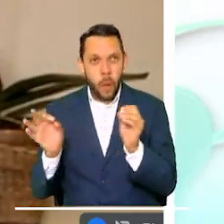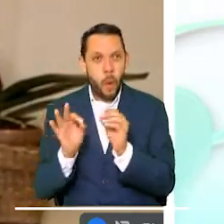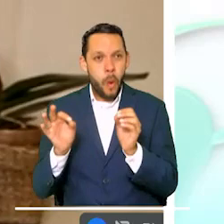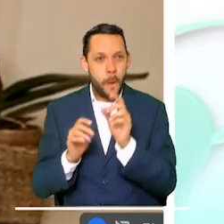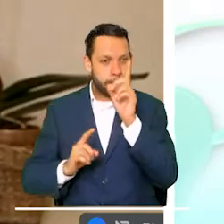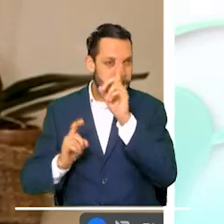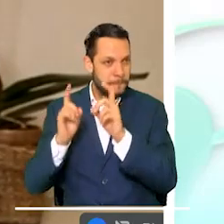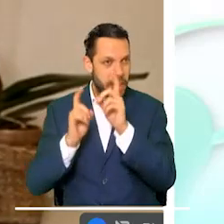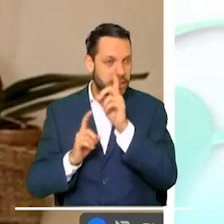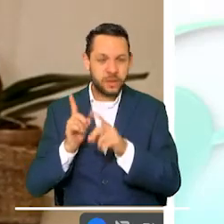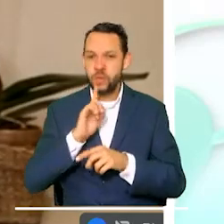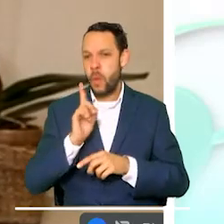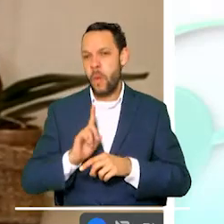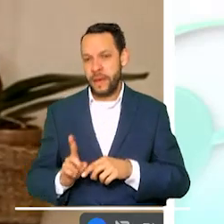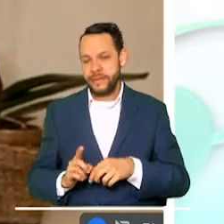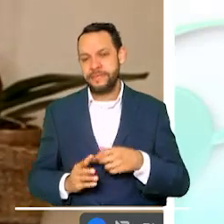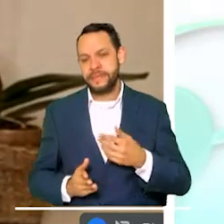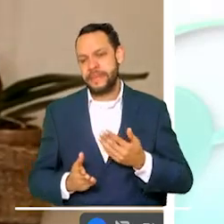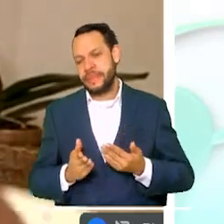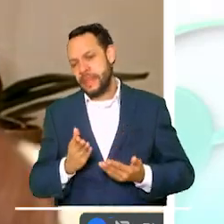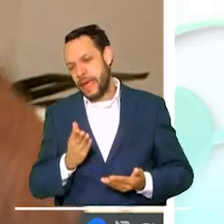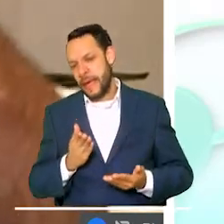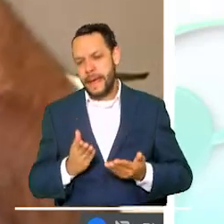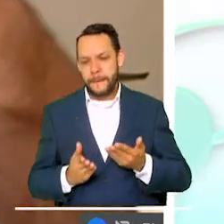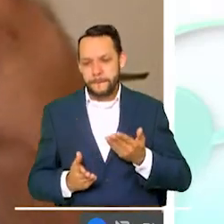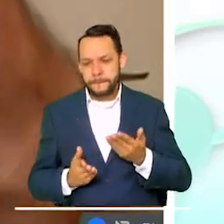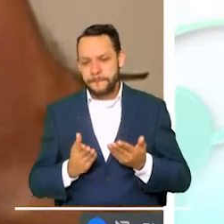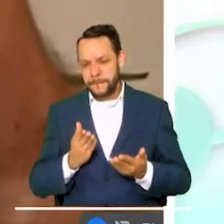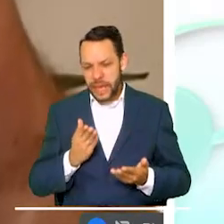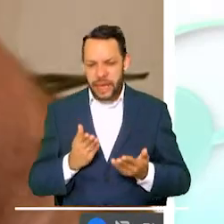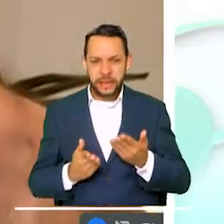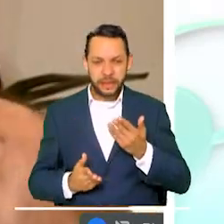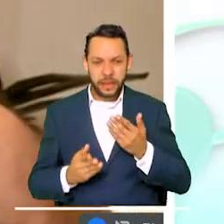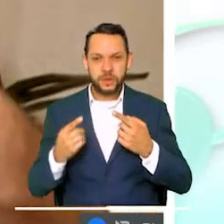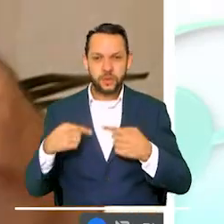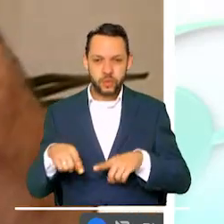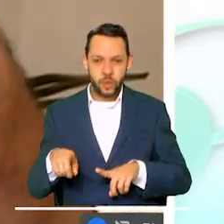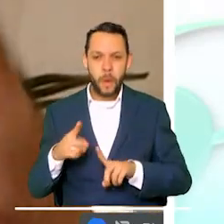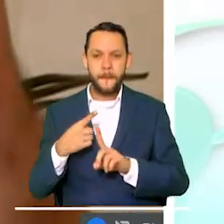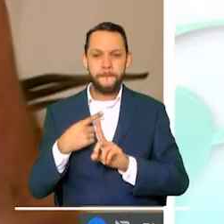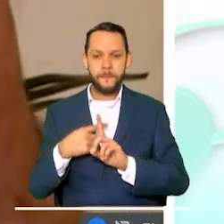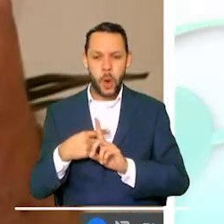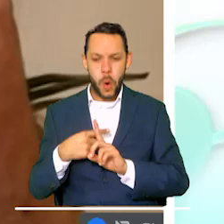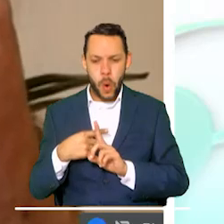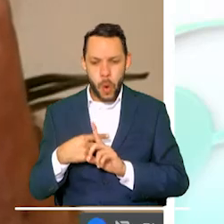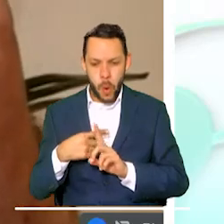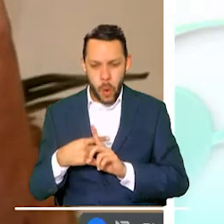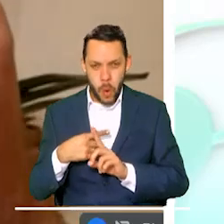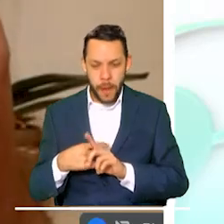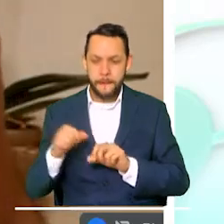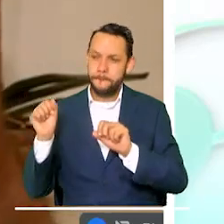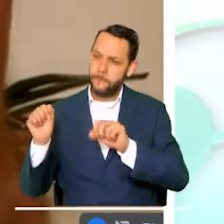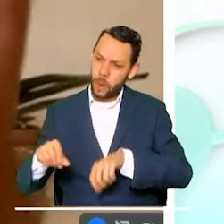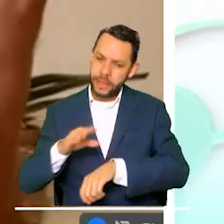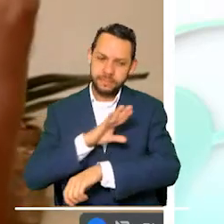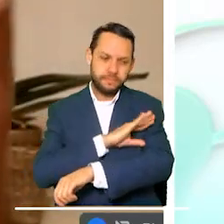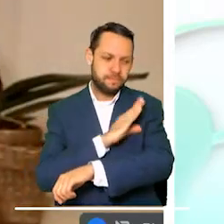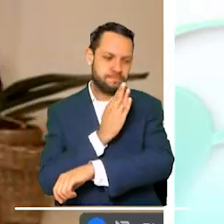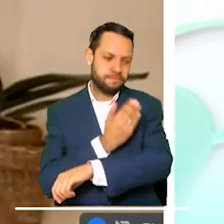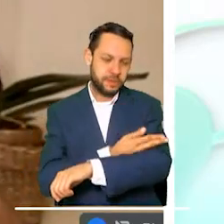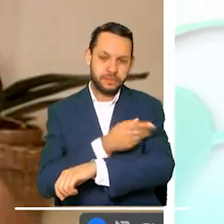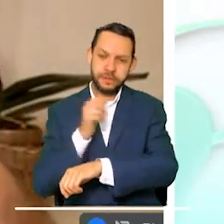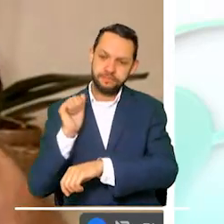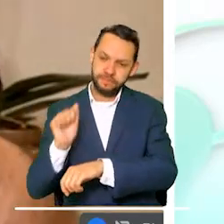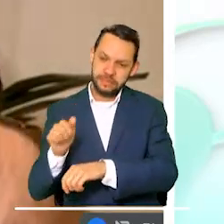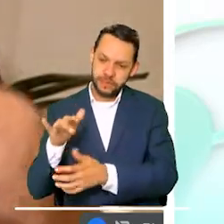específica. La meditación influencia positivamente tu capacidad para estar presente, pero